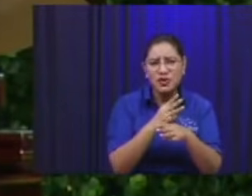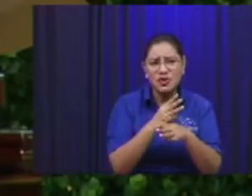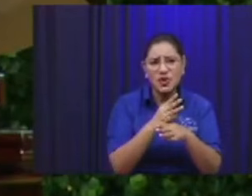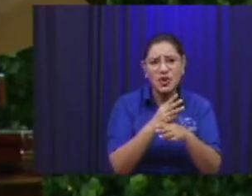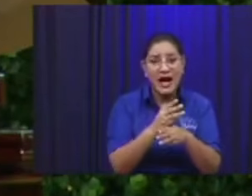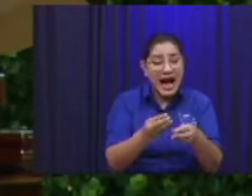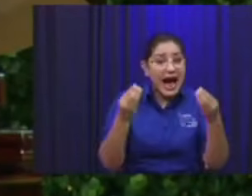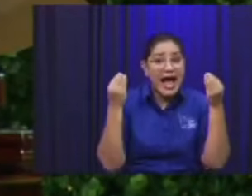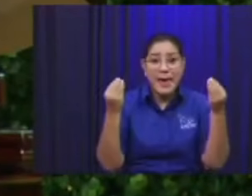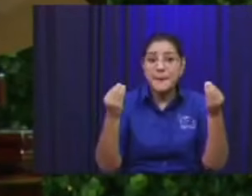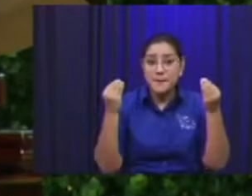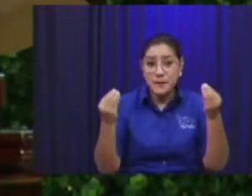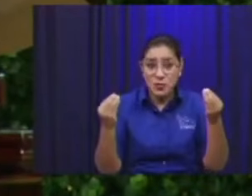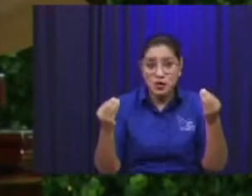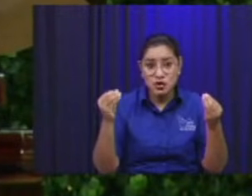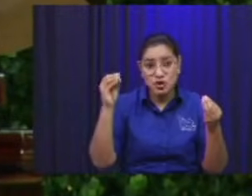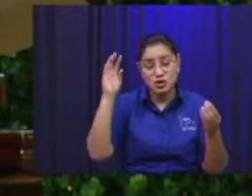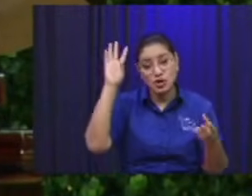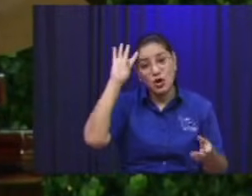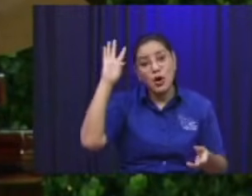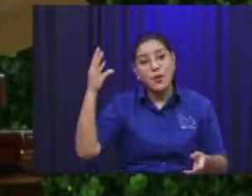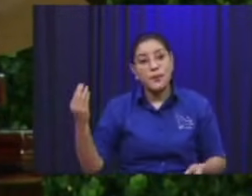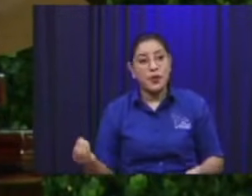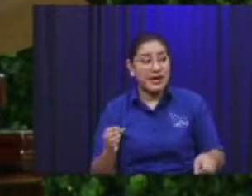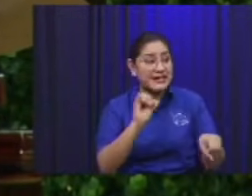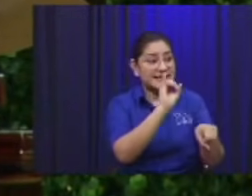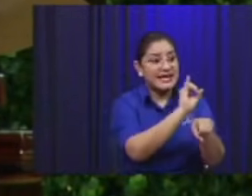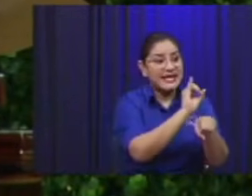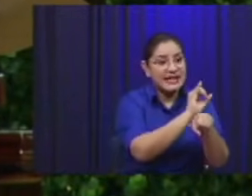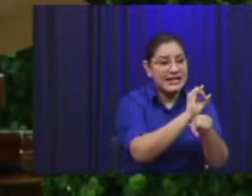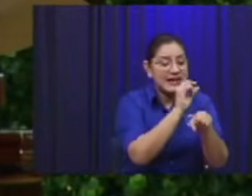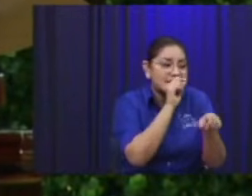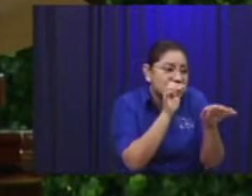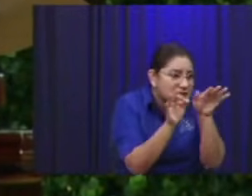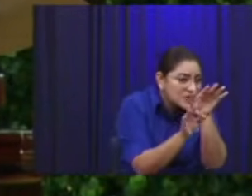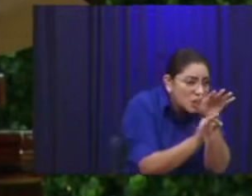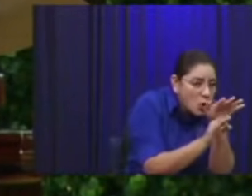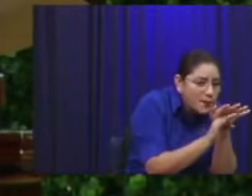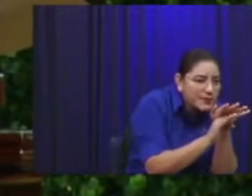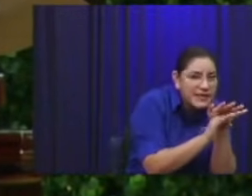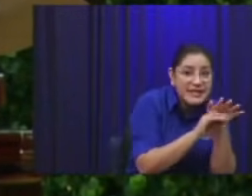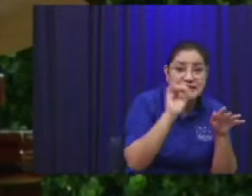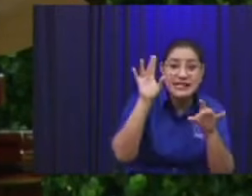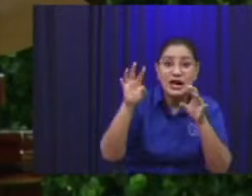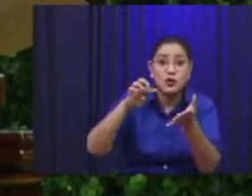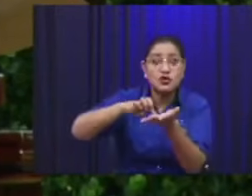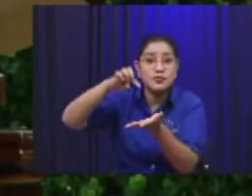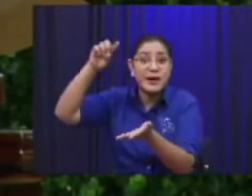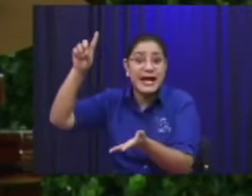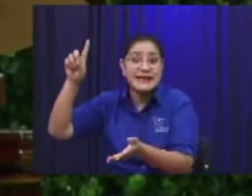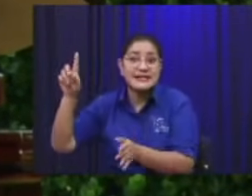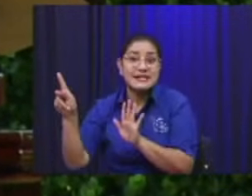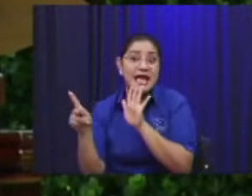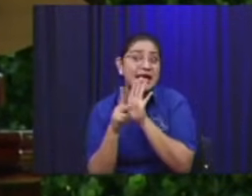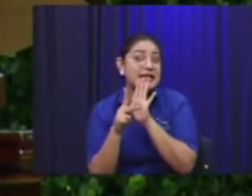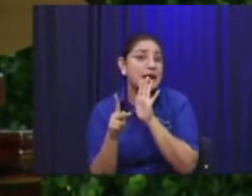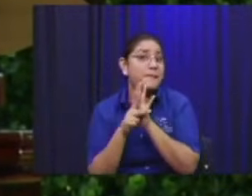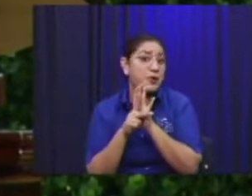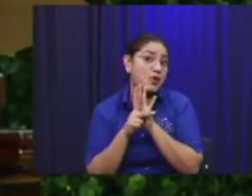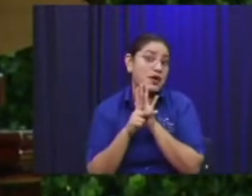porque hay muchos que están en iglesias subterráneas en algunos países que tienen